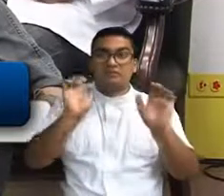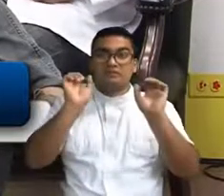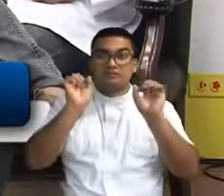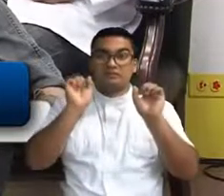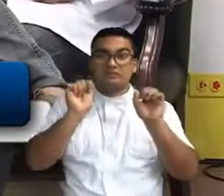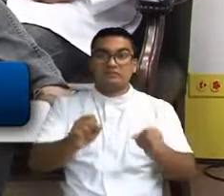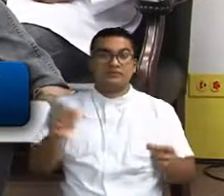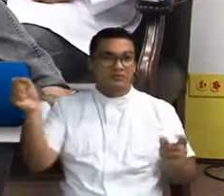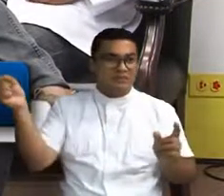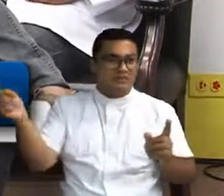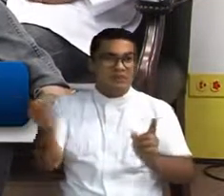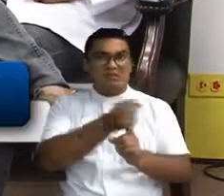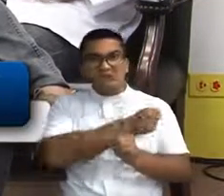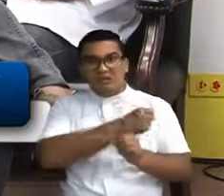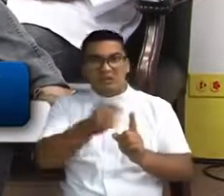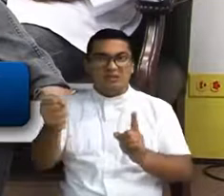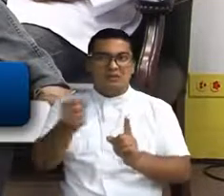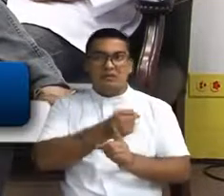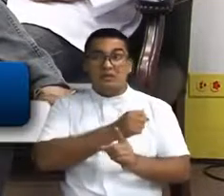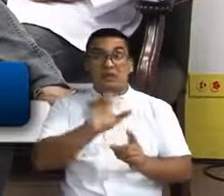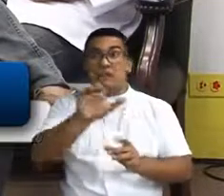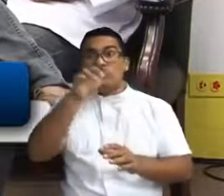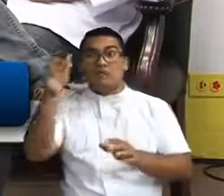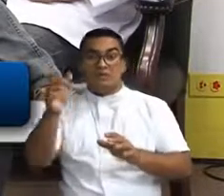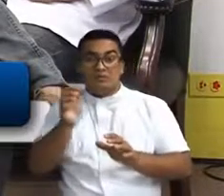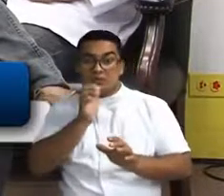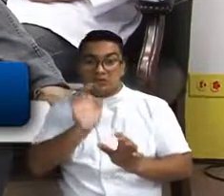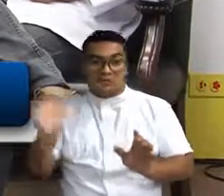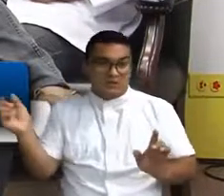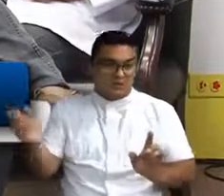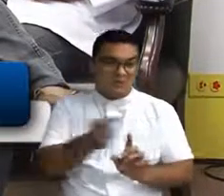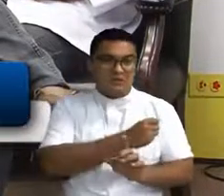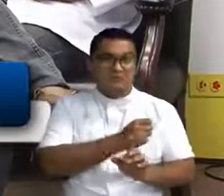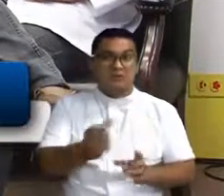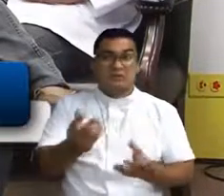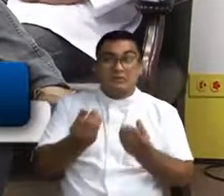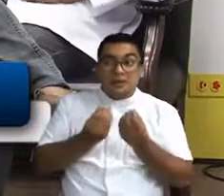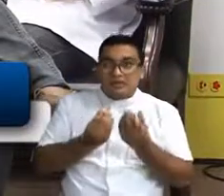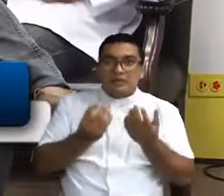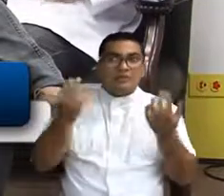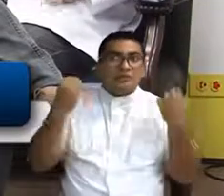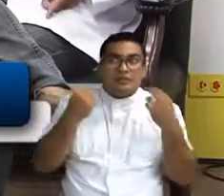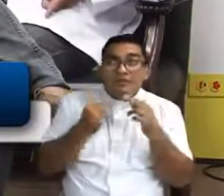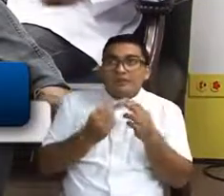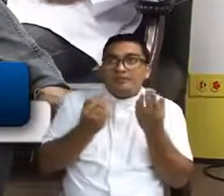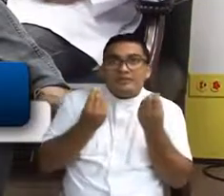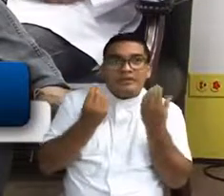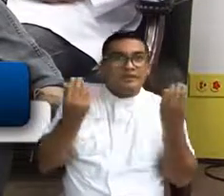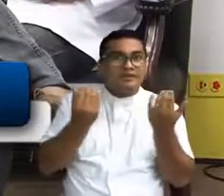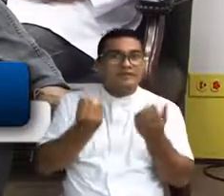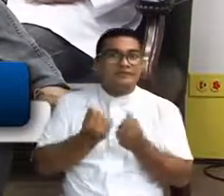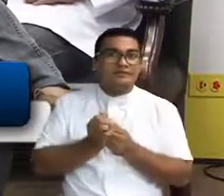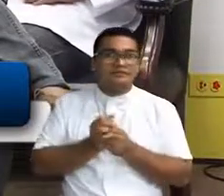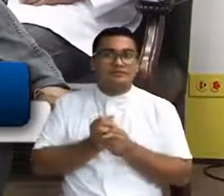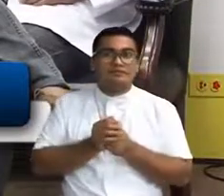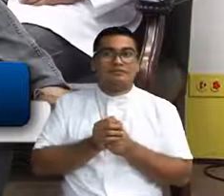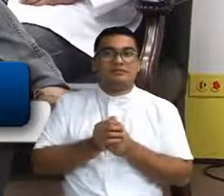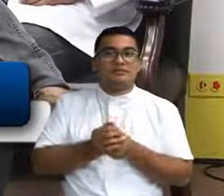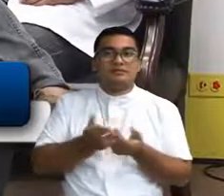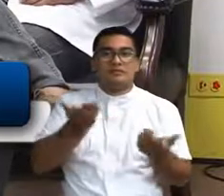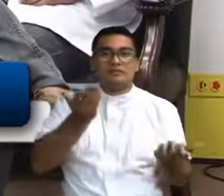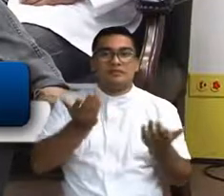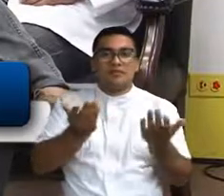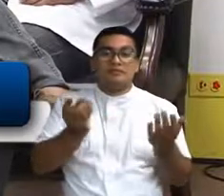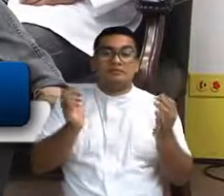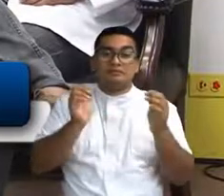por la violencia que le puede generar otro niño, por el miedo que le puede generar algún maestro hacia el niño, por alguna situación que